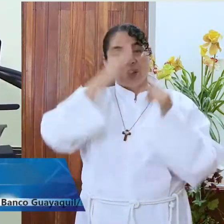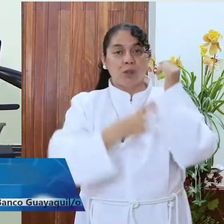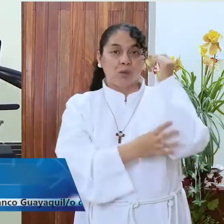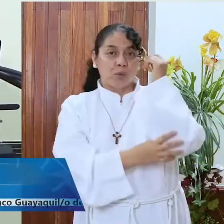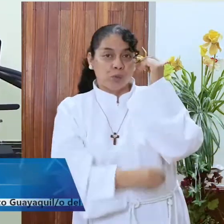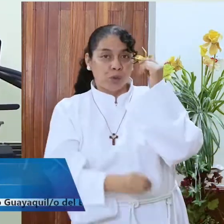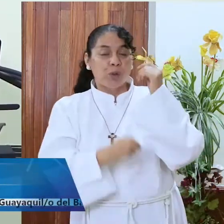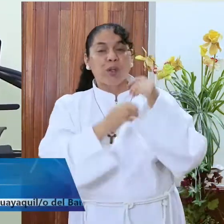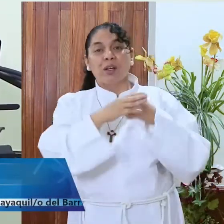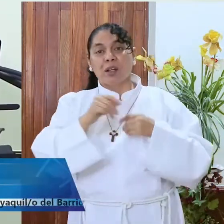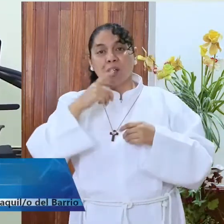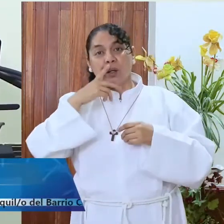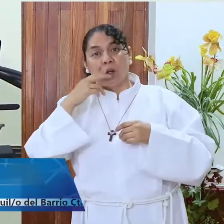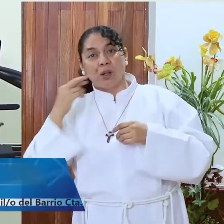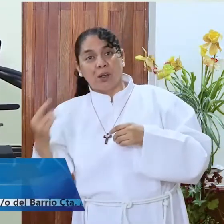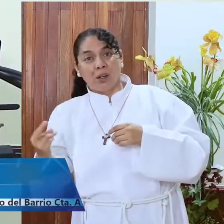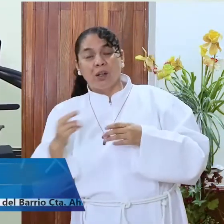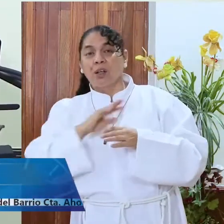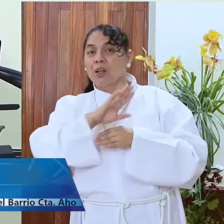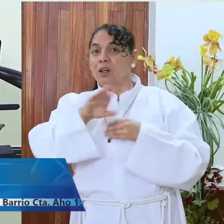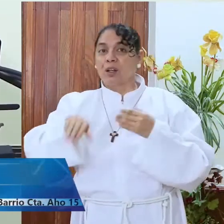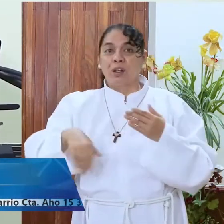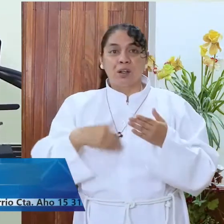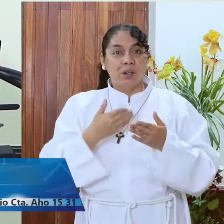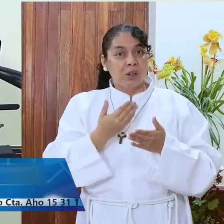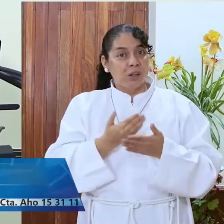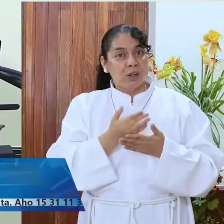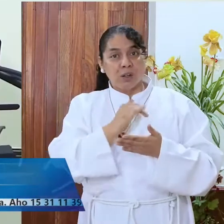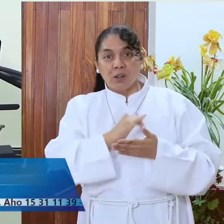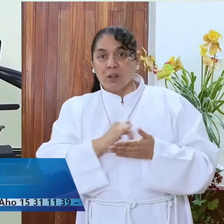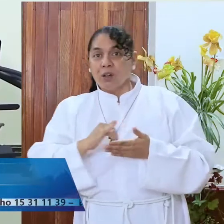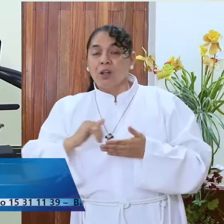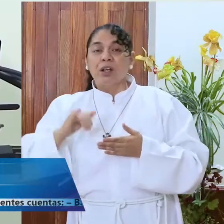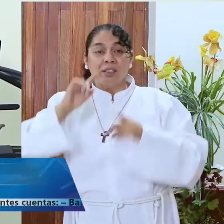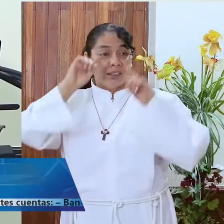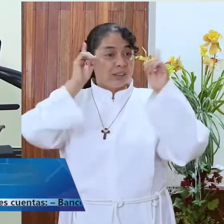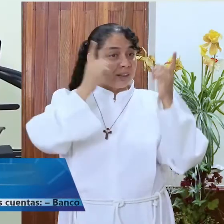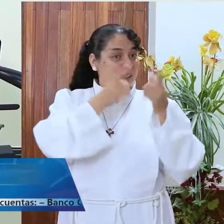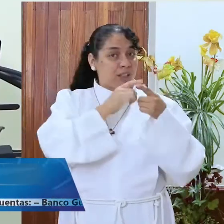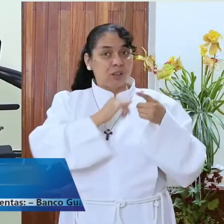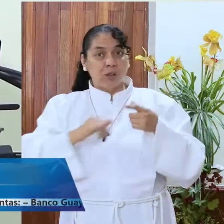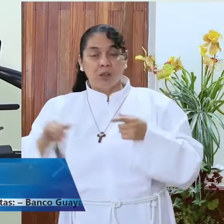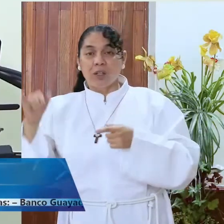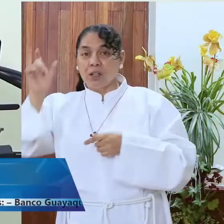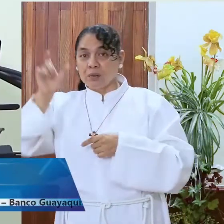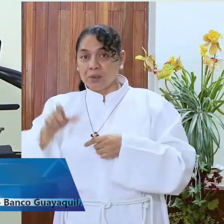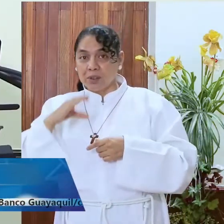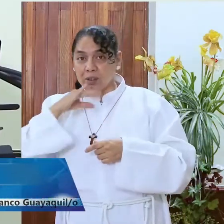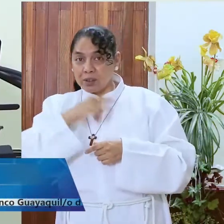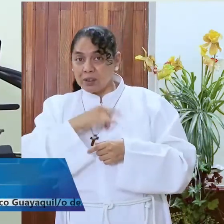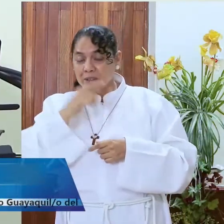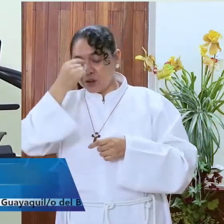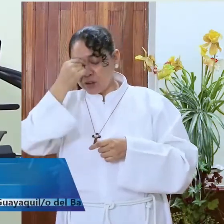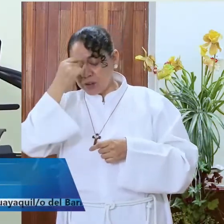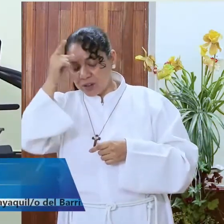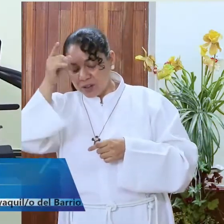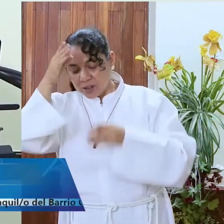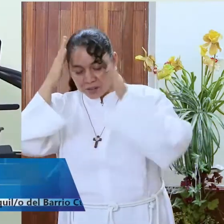el señor el sano al igual que el pecado manillares